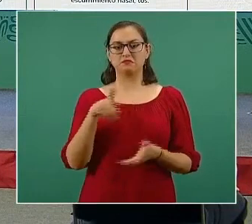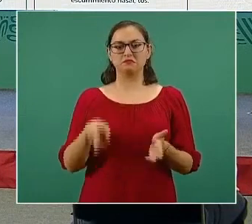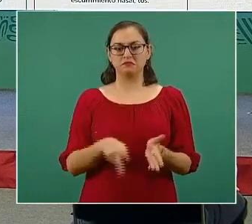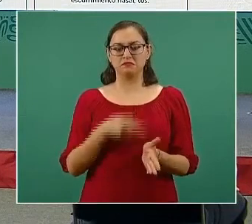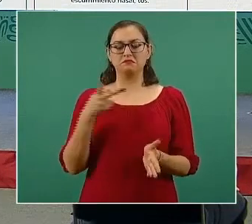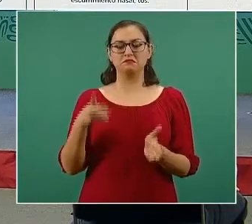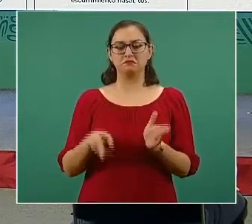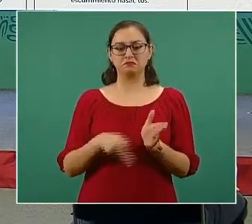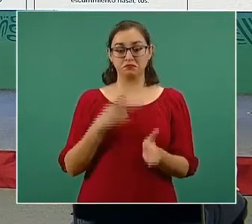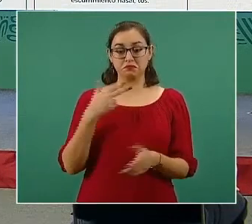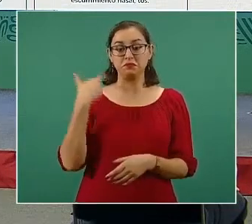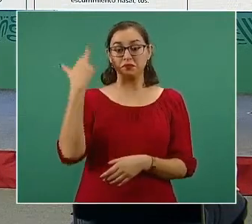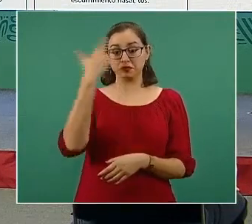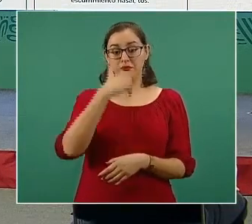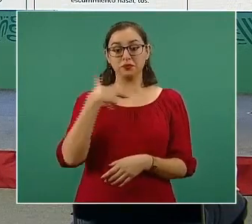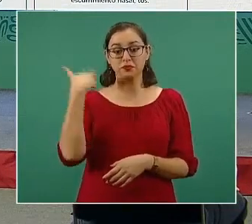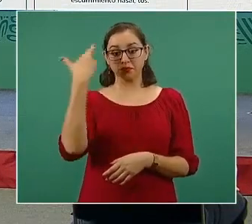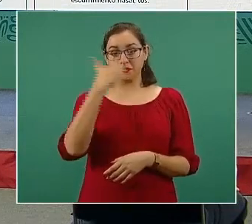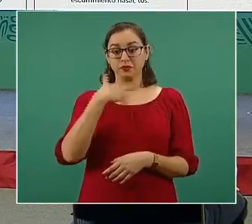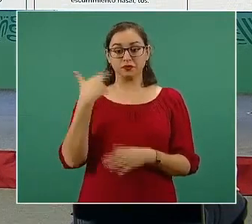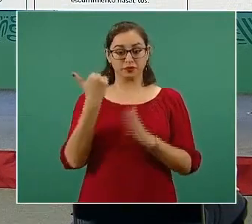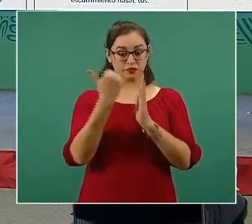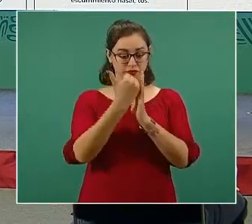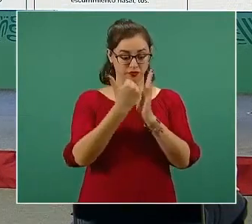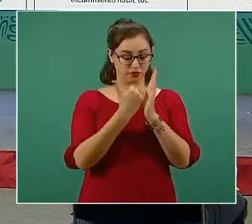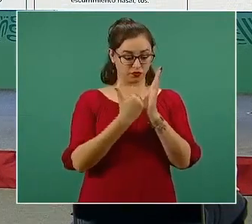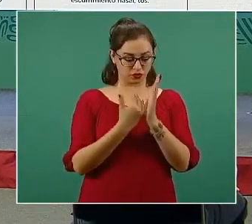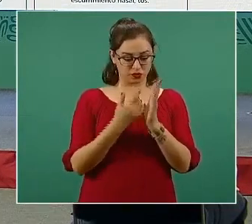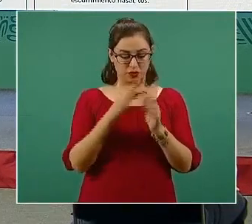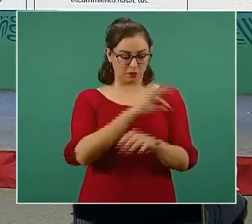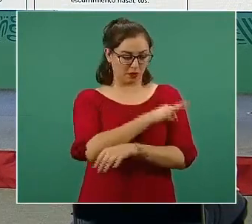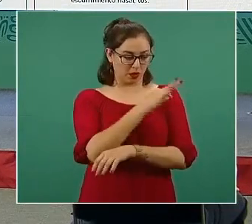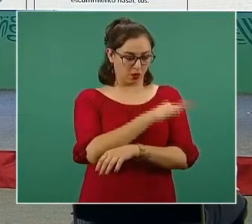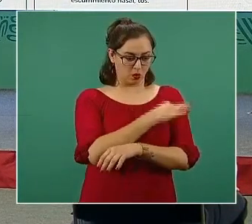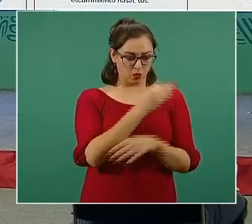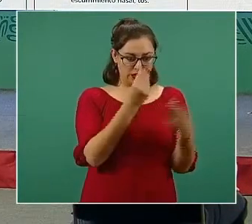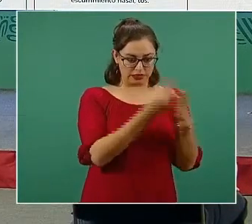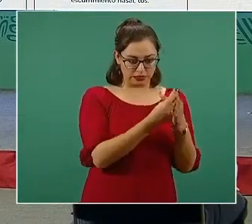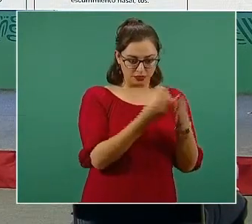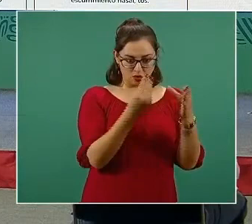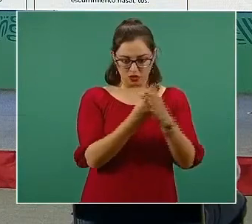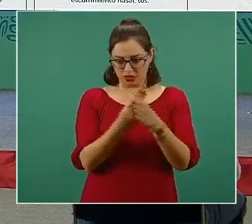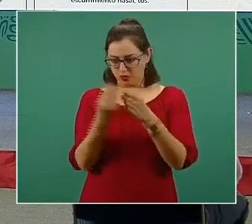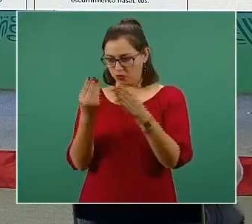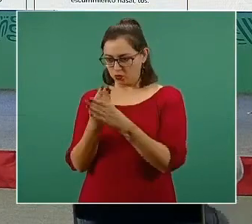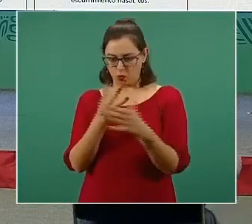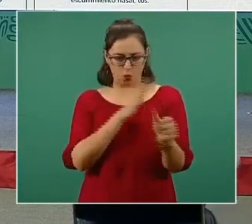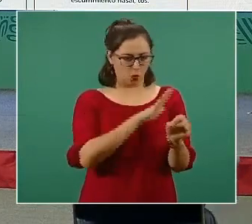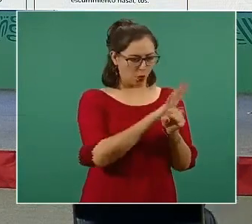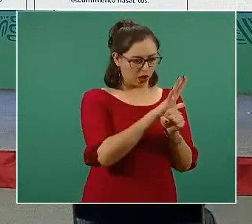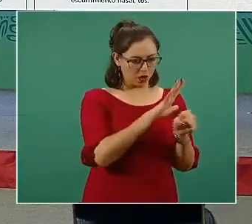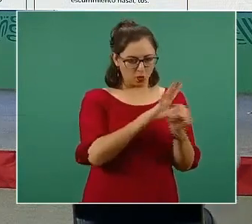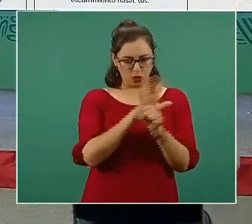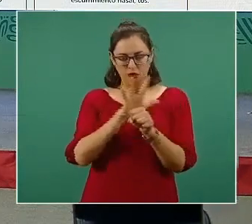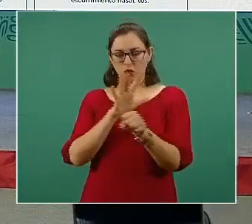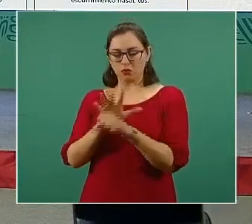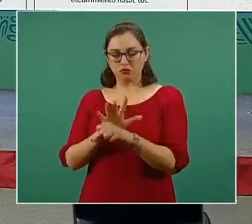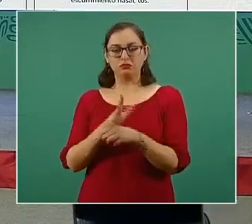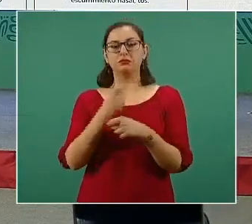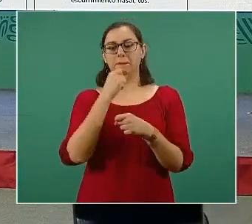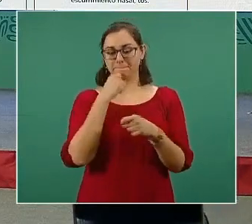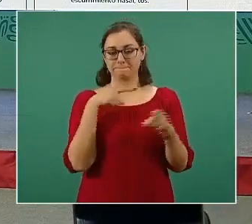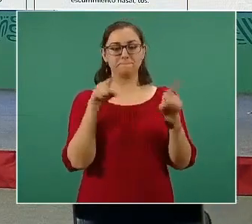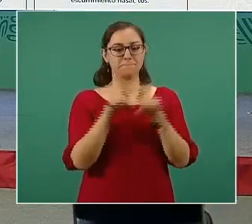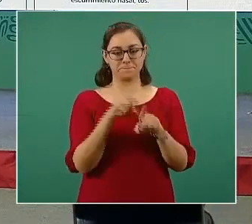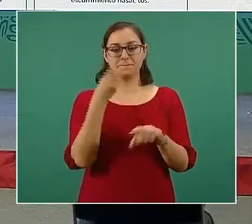revisado en las guías técnicas de aplicación de cada vacuna para poner cuáles son las más frecuentes. También esto se